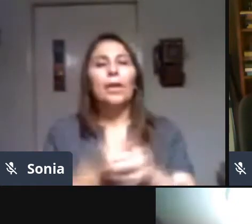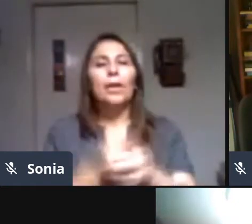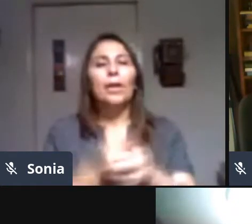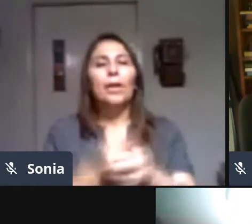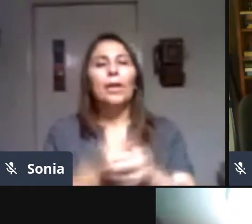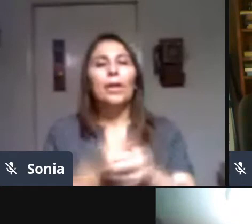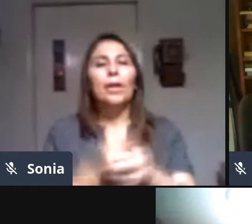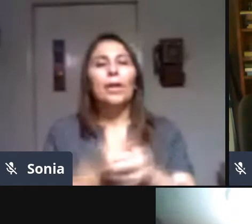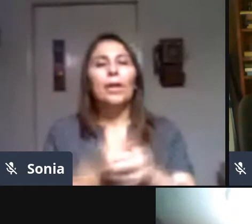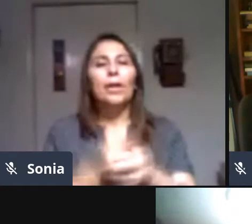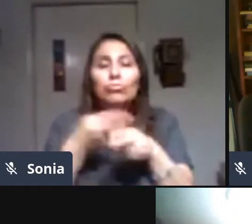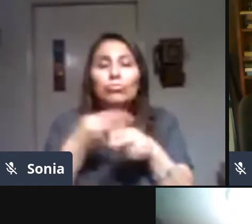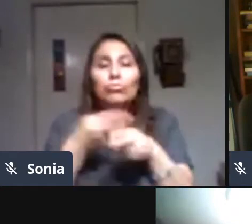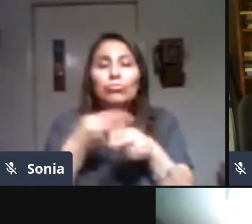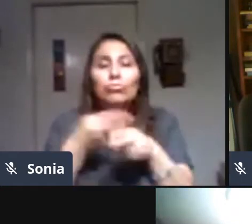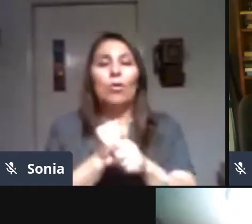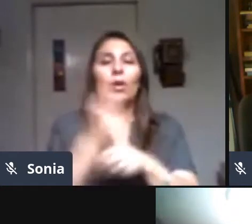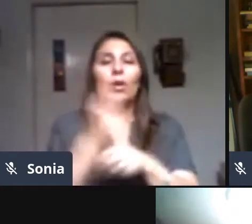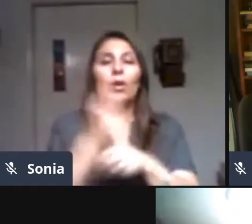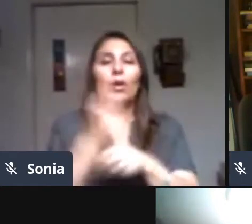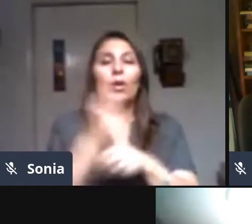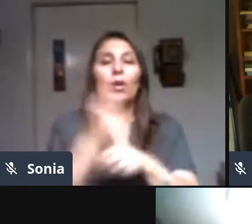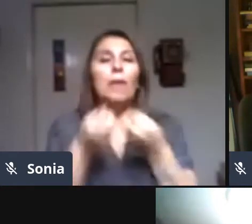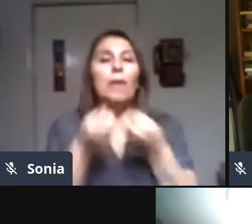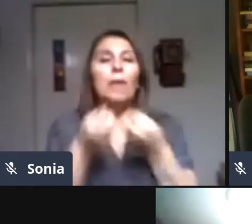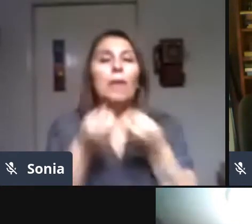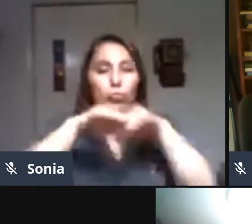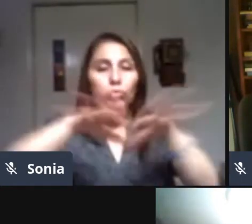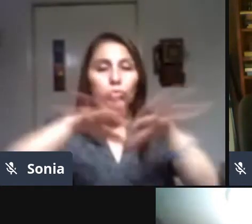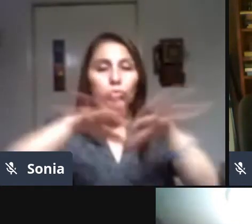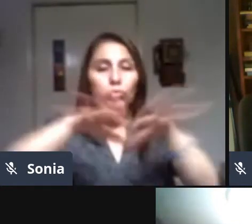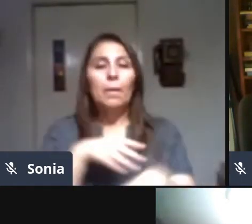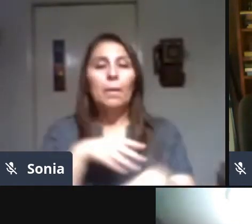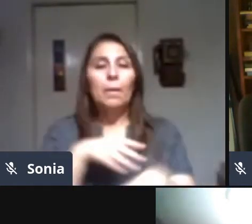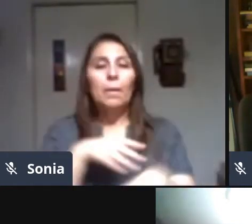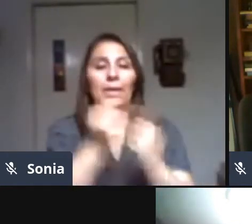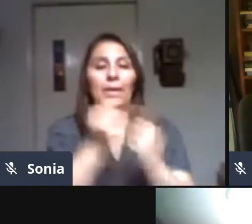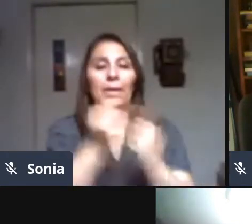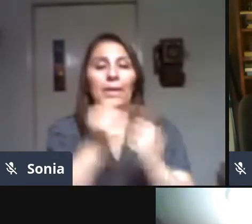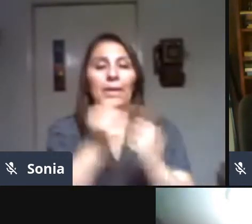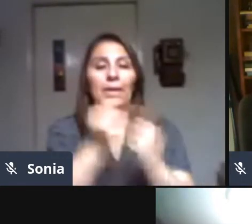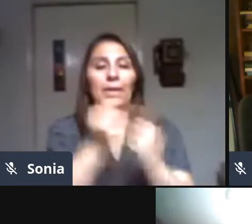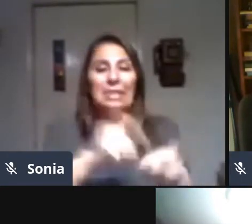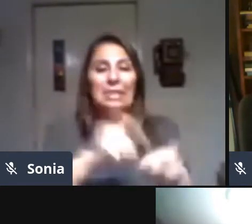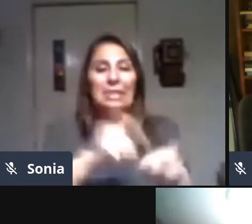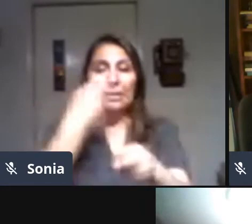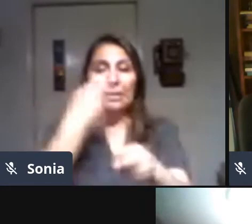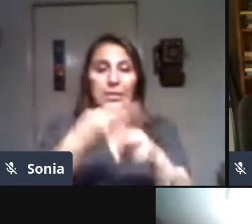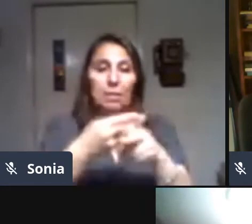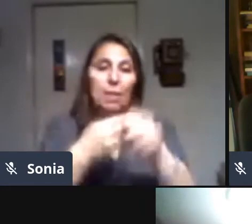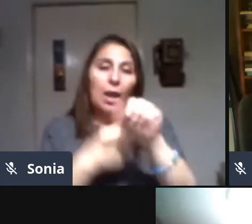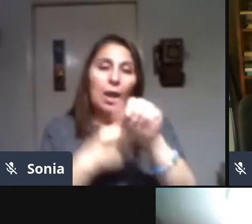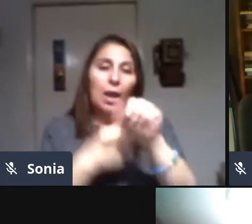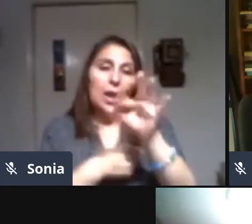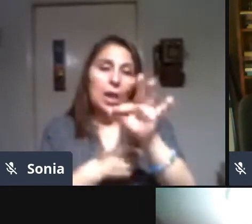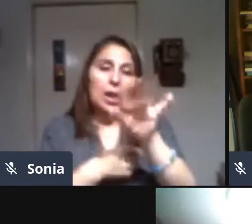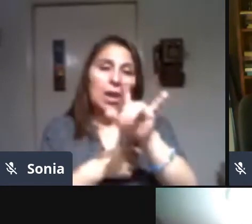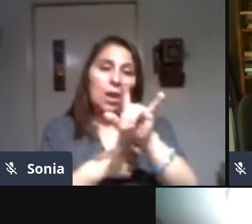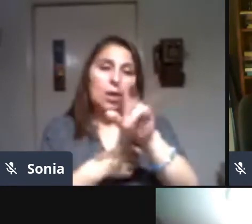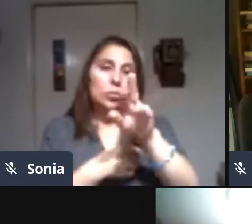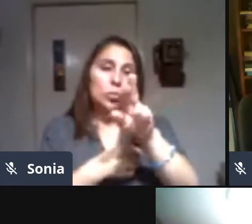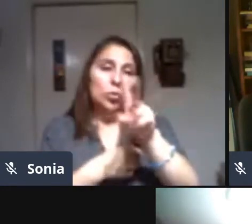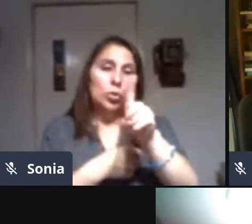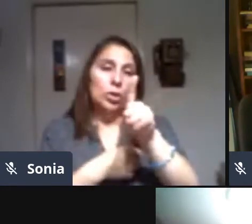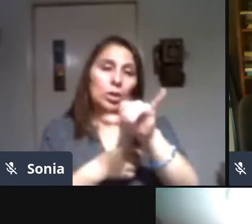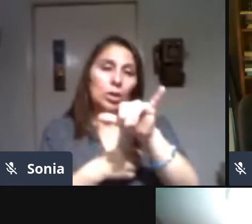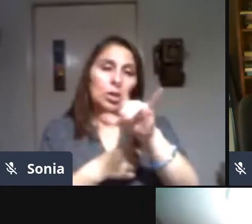que es una canción que se llama aturdidoras y precisamente cuenta como todas estas incidencias o algunas